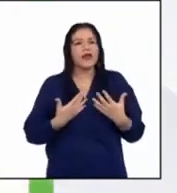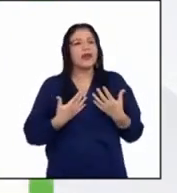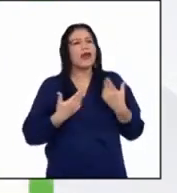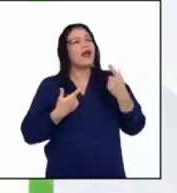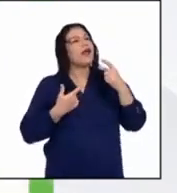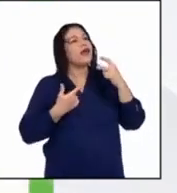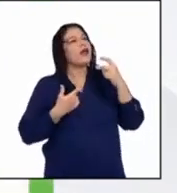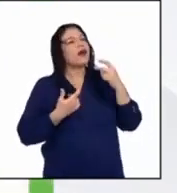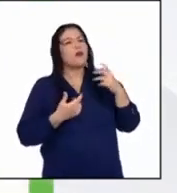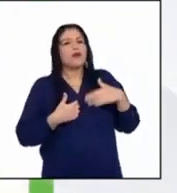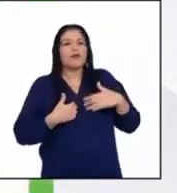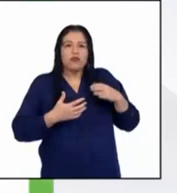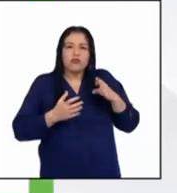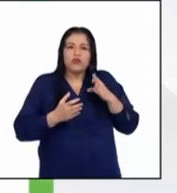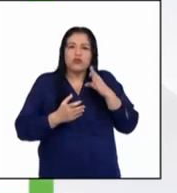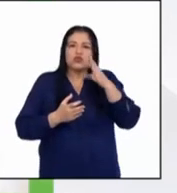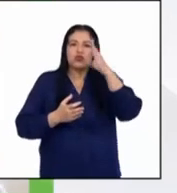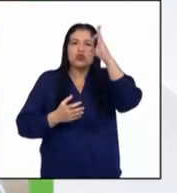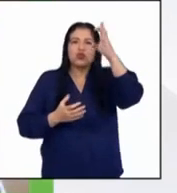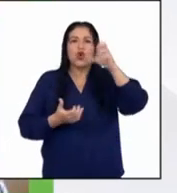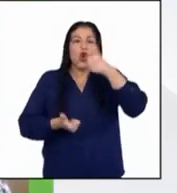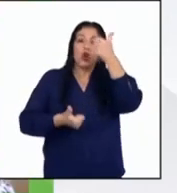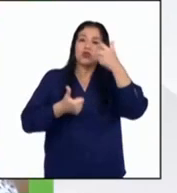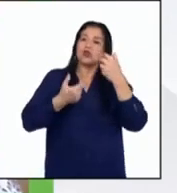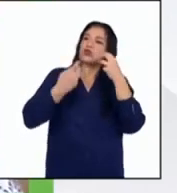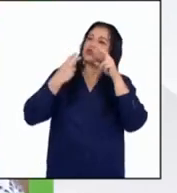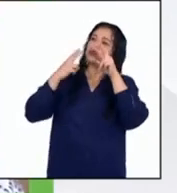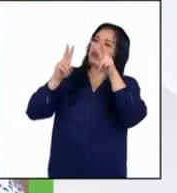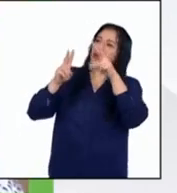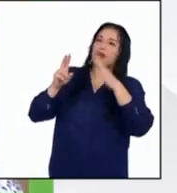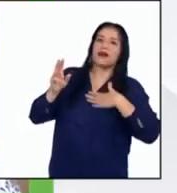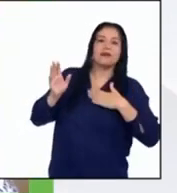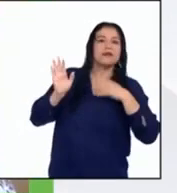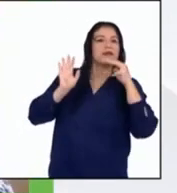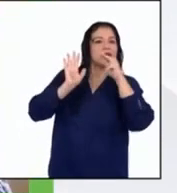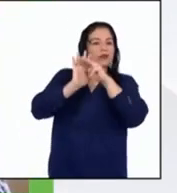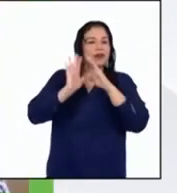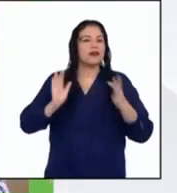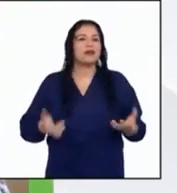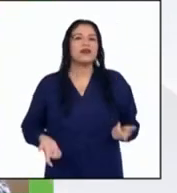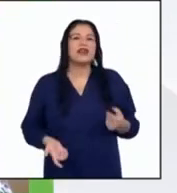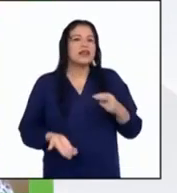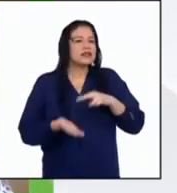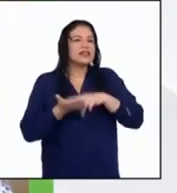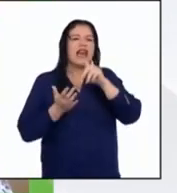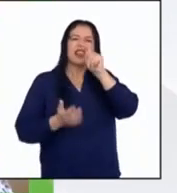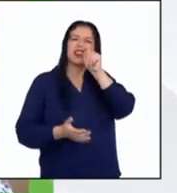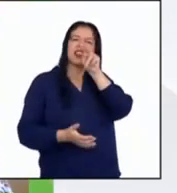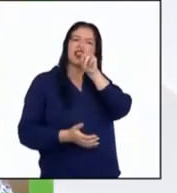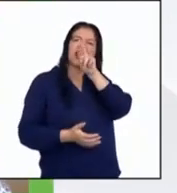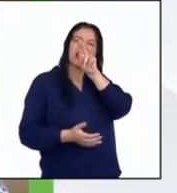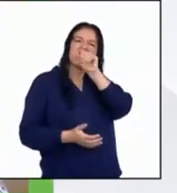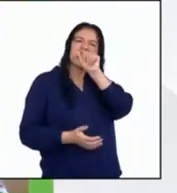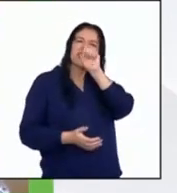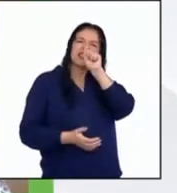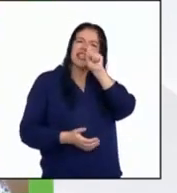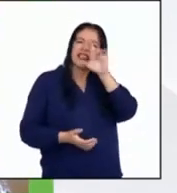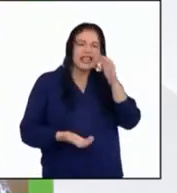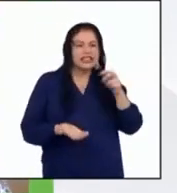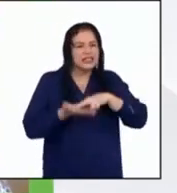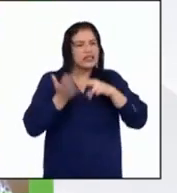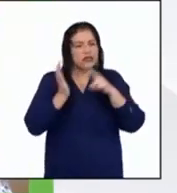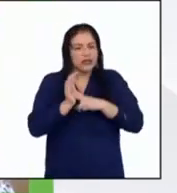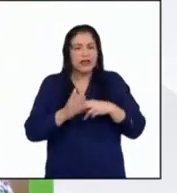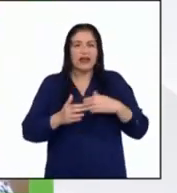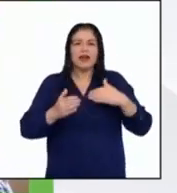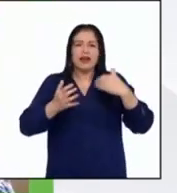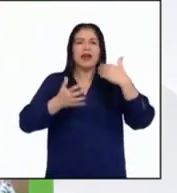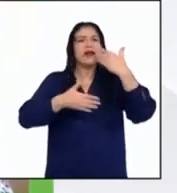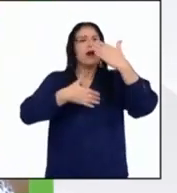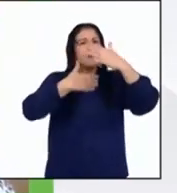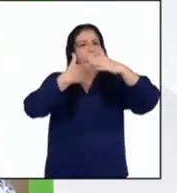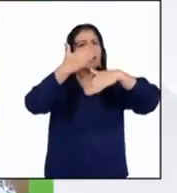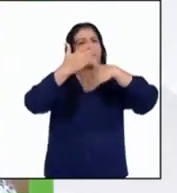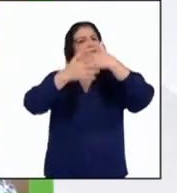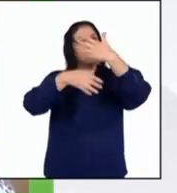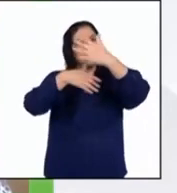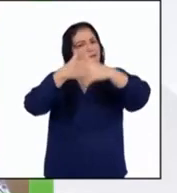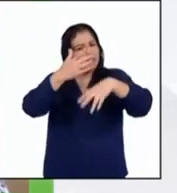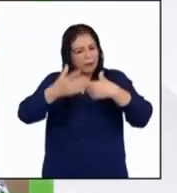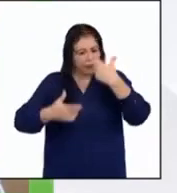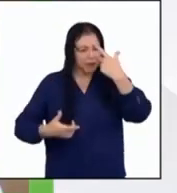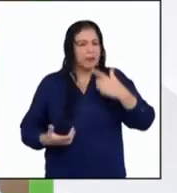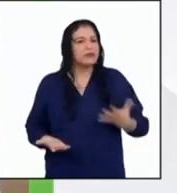como ciudadano o ciudadana? Trascender implica pasar a la historia